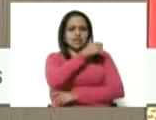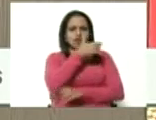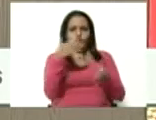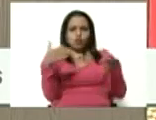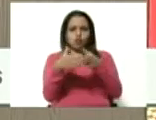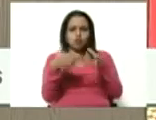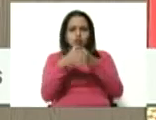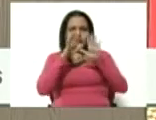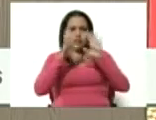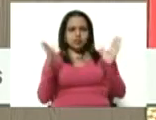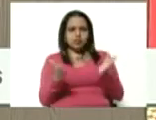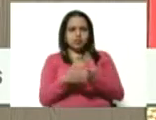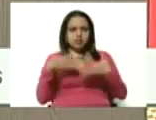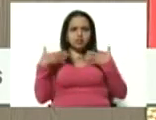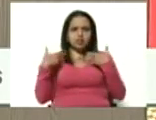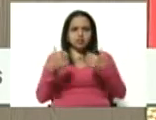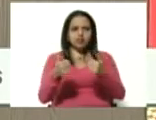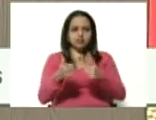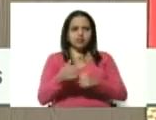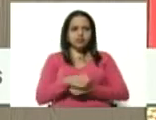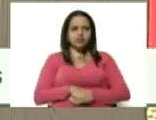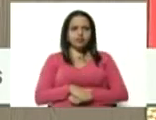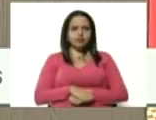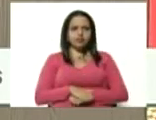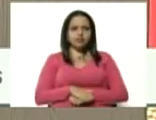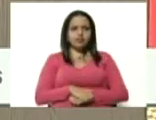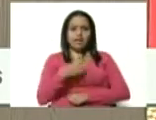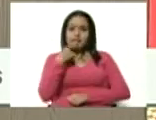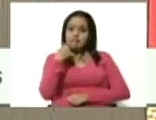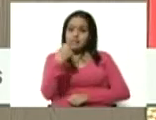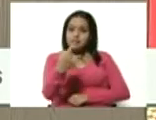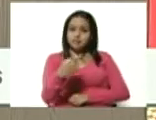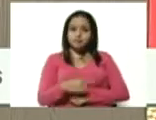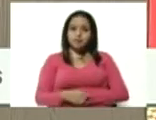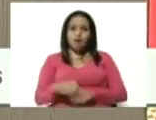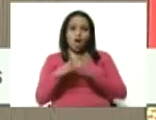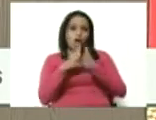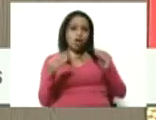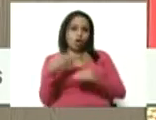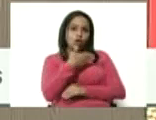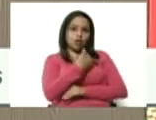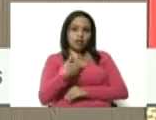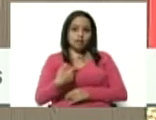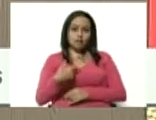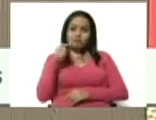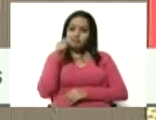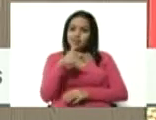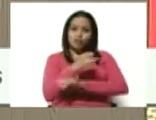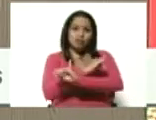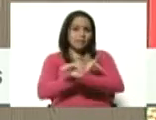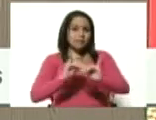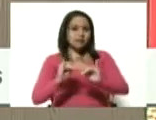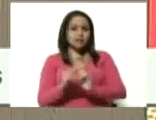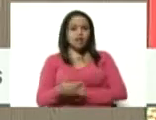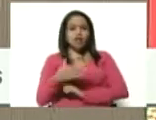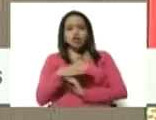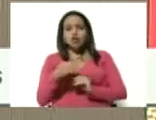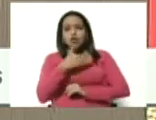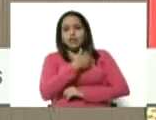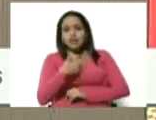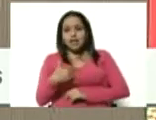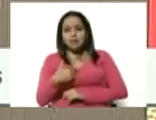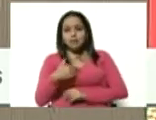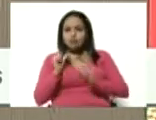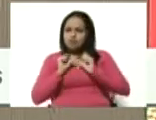Organización Mundial de la Salud. Dice, todos queremos que esto termine, todos queremos seguir con